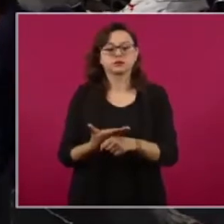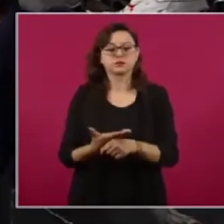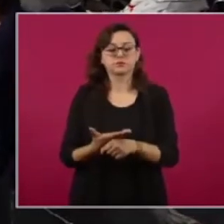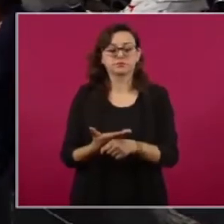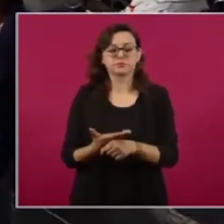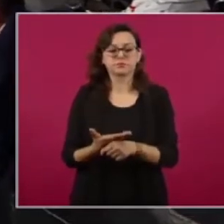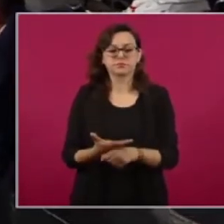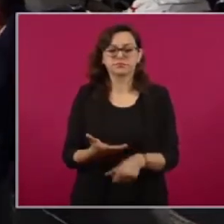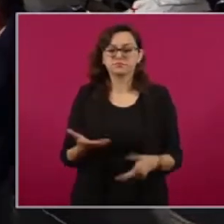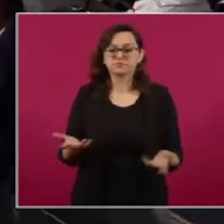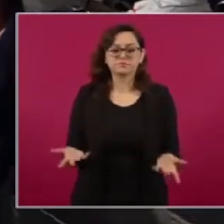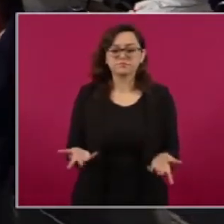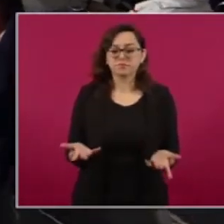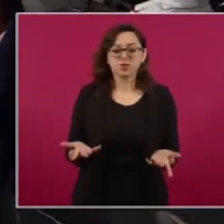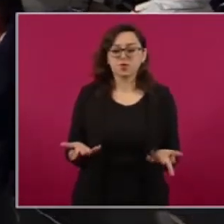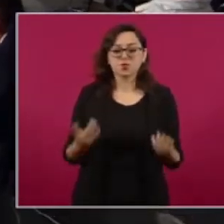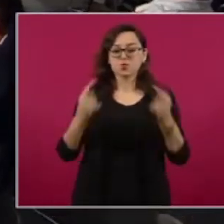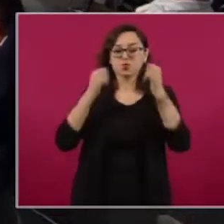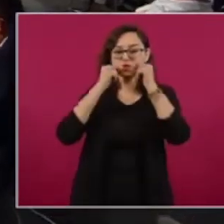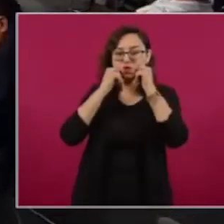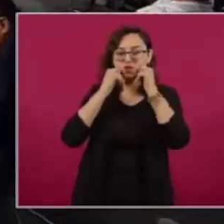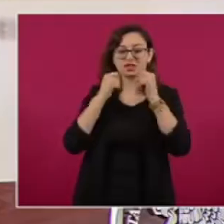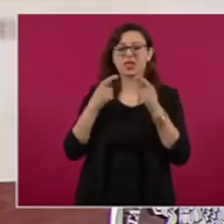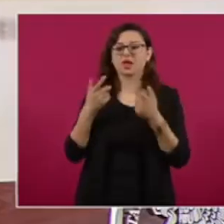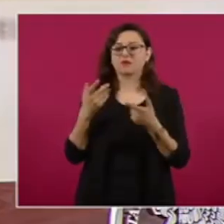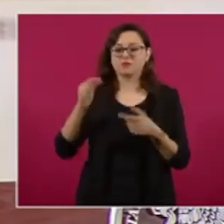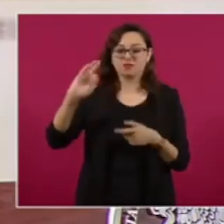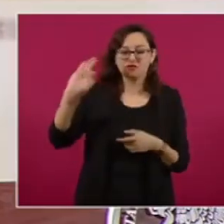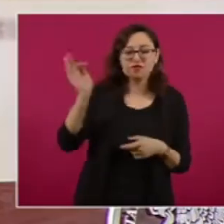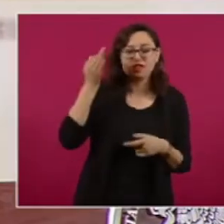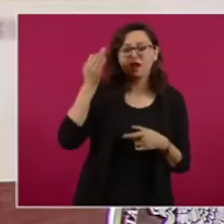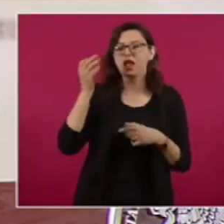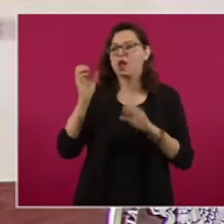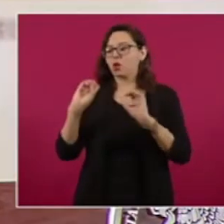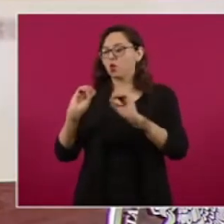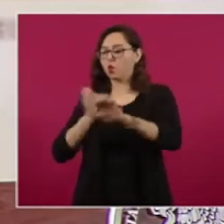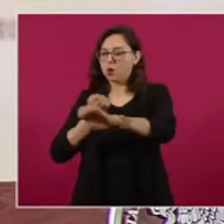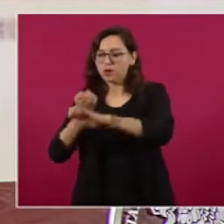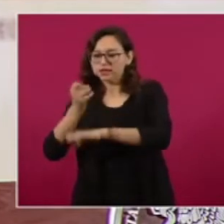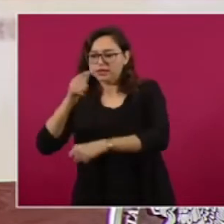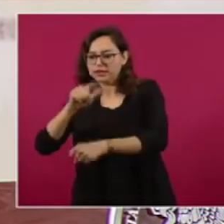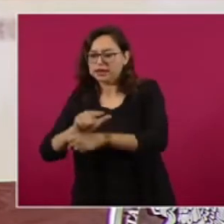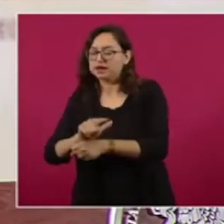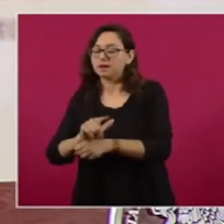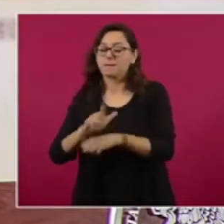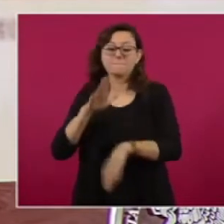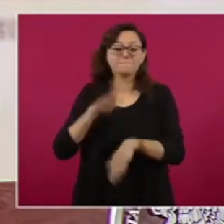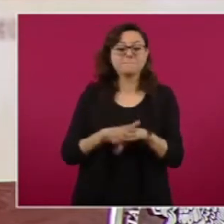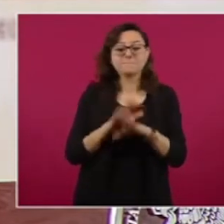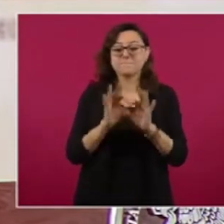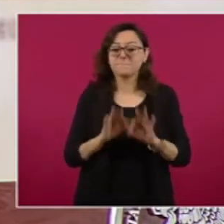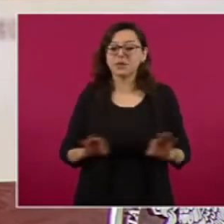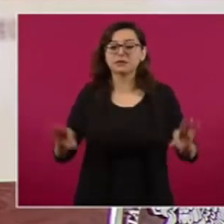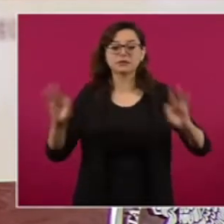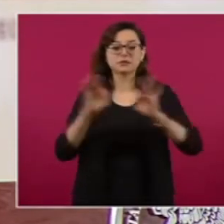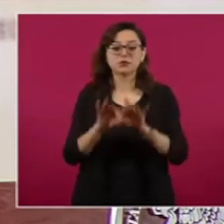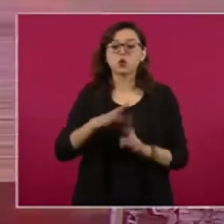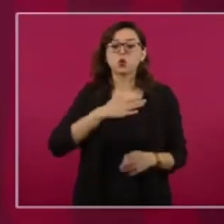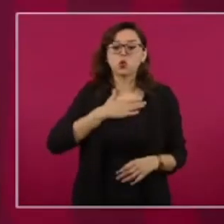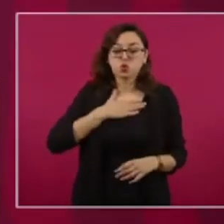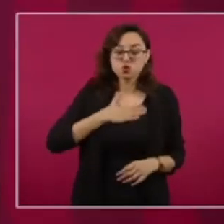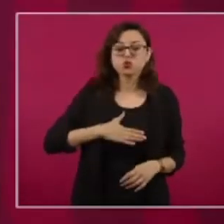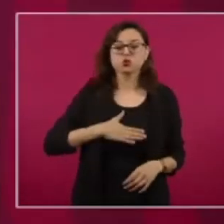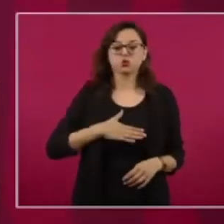independientemente de a quién corresponde, lo que hay que hacer es justicia y que no haya impunidad.